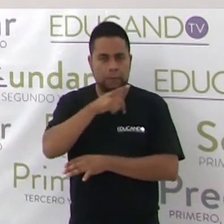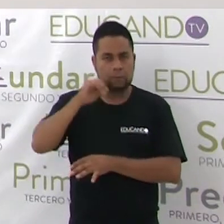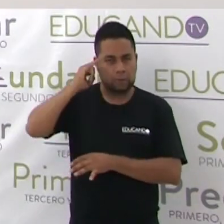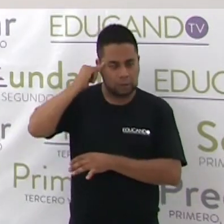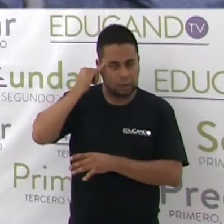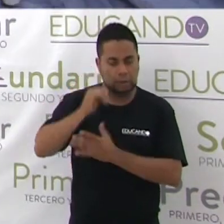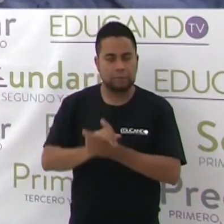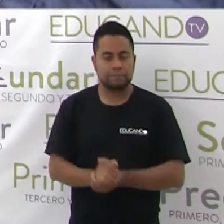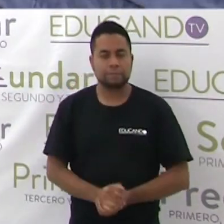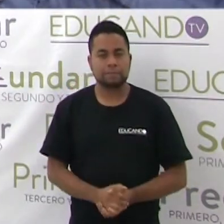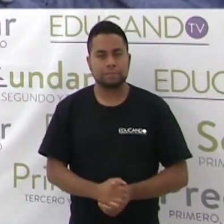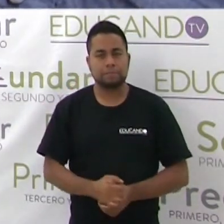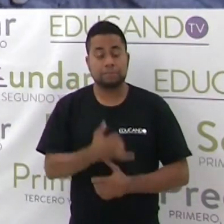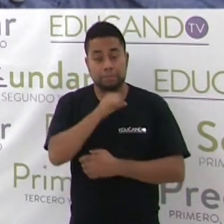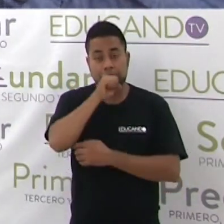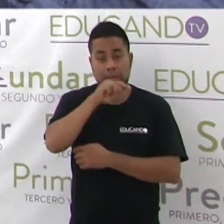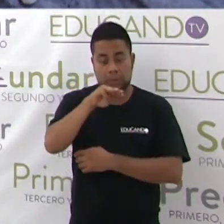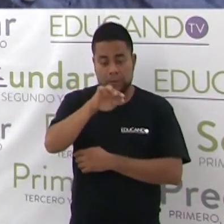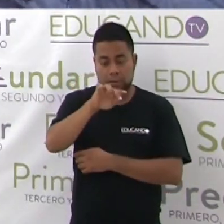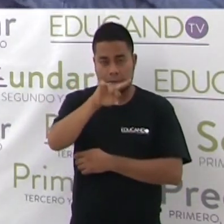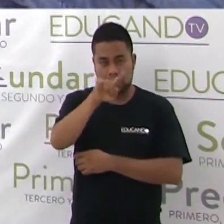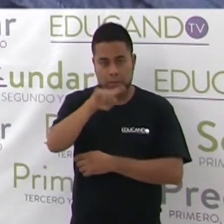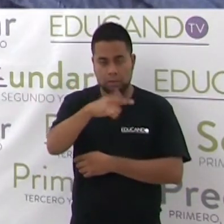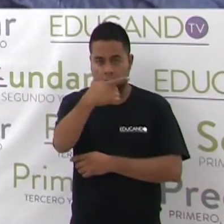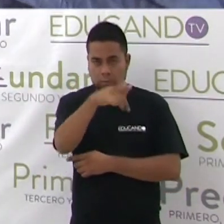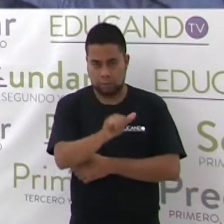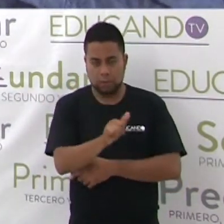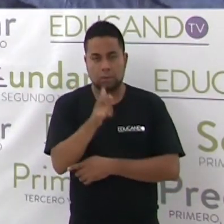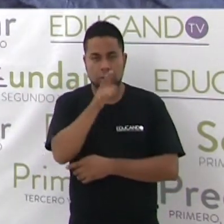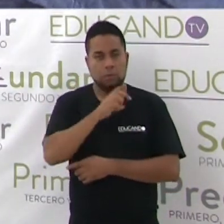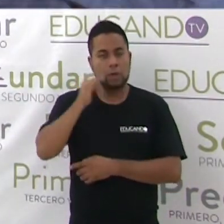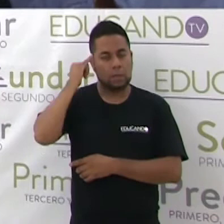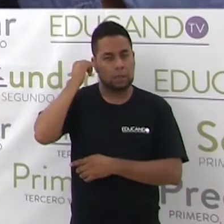Y la musga, la lengua musga,